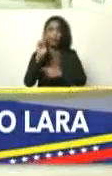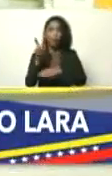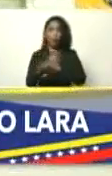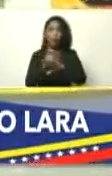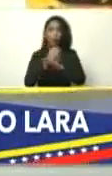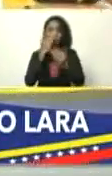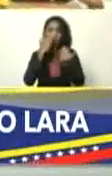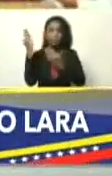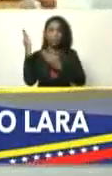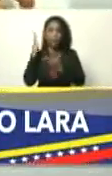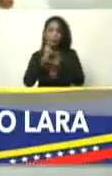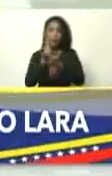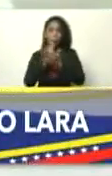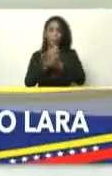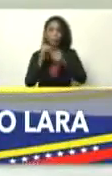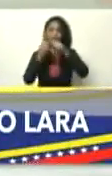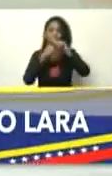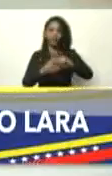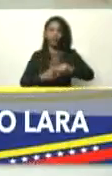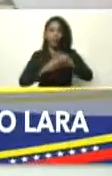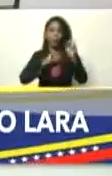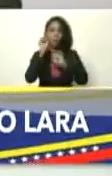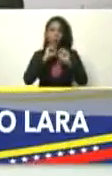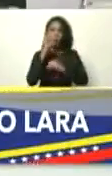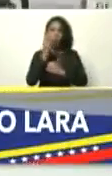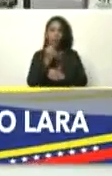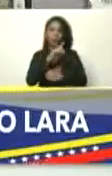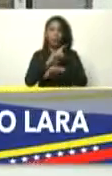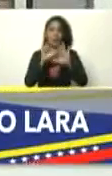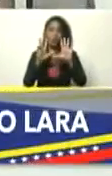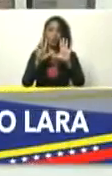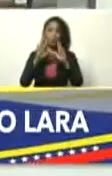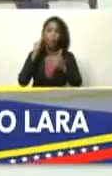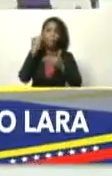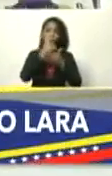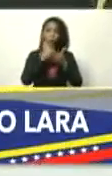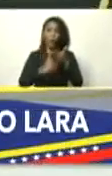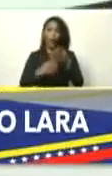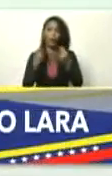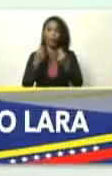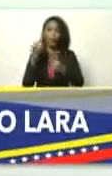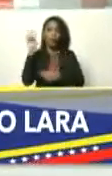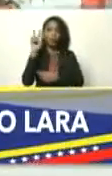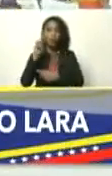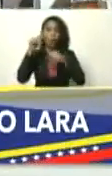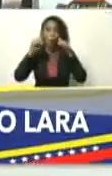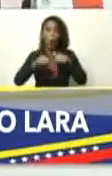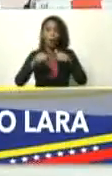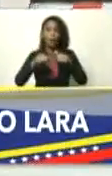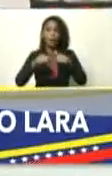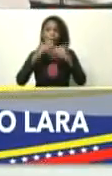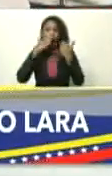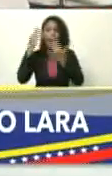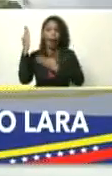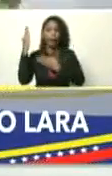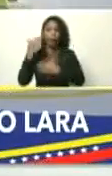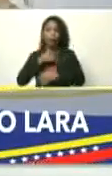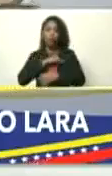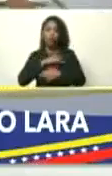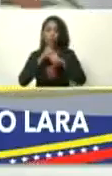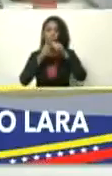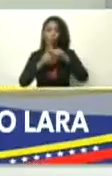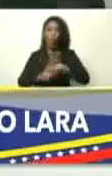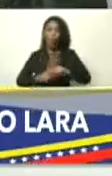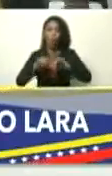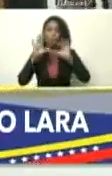estamos, siempre sumando al motor número 18 de la Agenda Económica Venezuela. Hoy, con esto, estamos sumando a